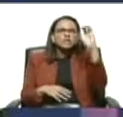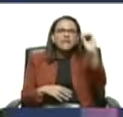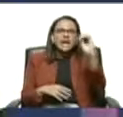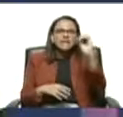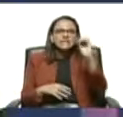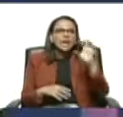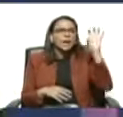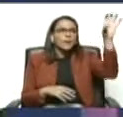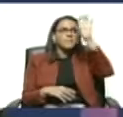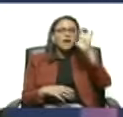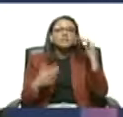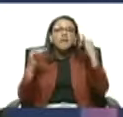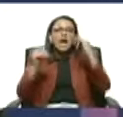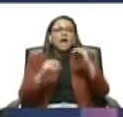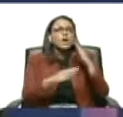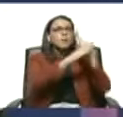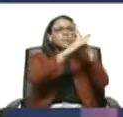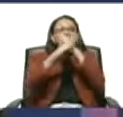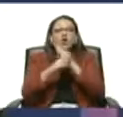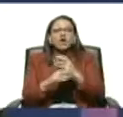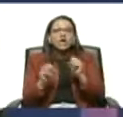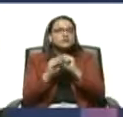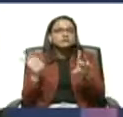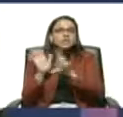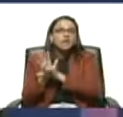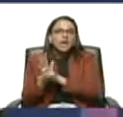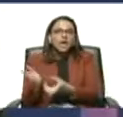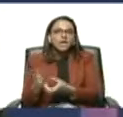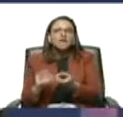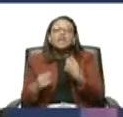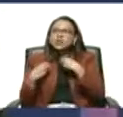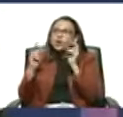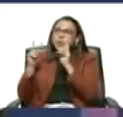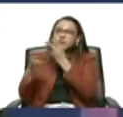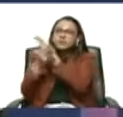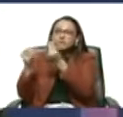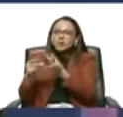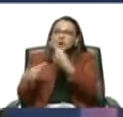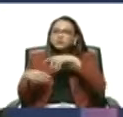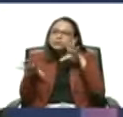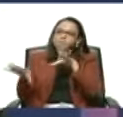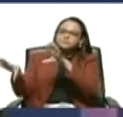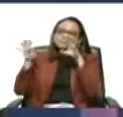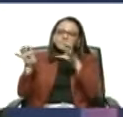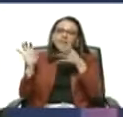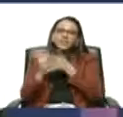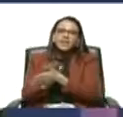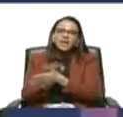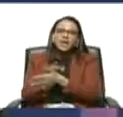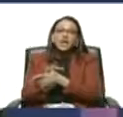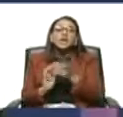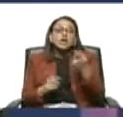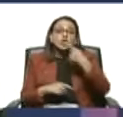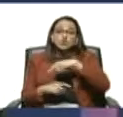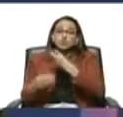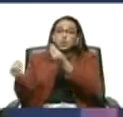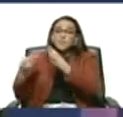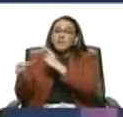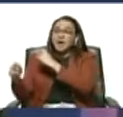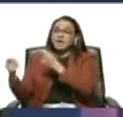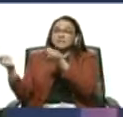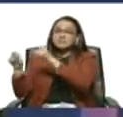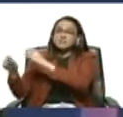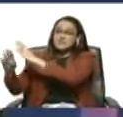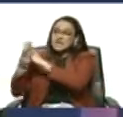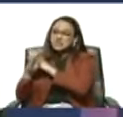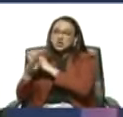ilegítimas, y entendemos que las sanciones a Venezuela se dieron en periodos de tiempo más corto. Aquí